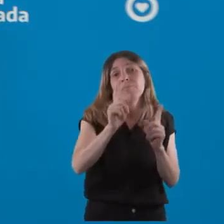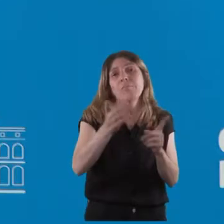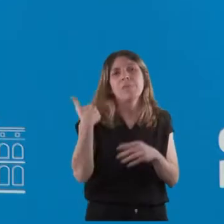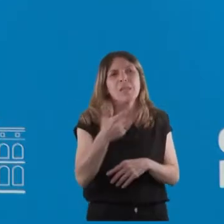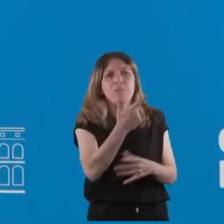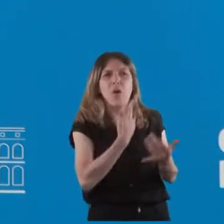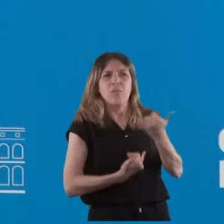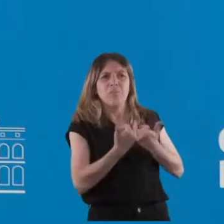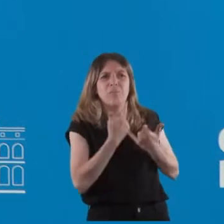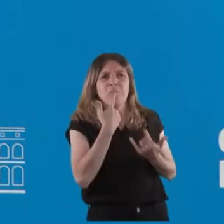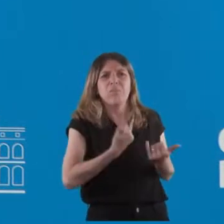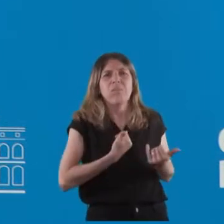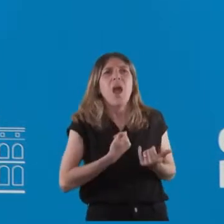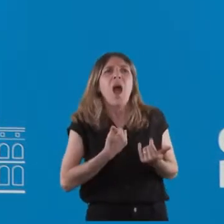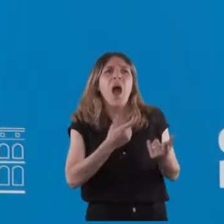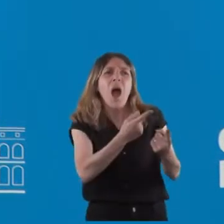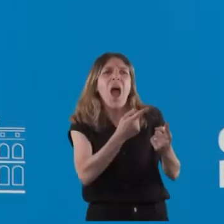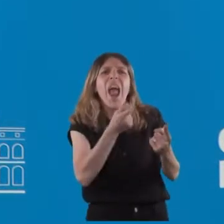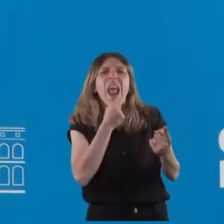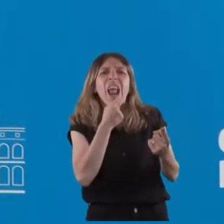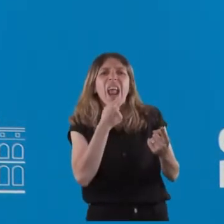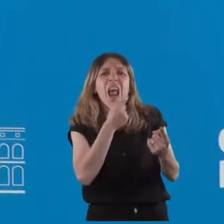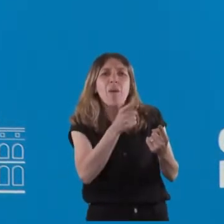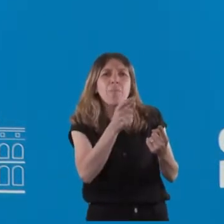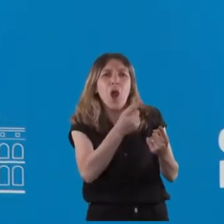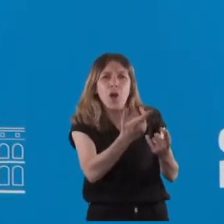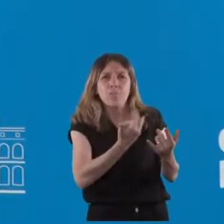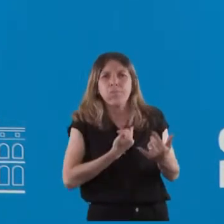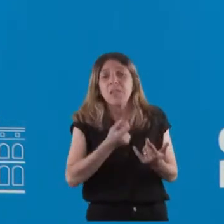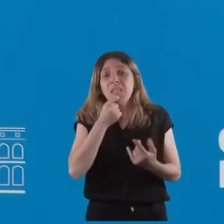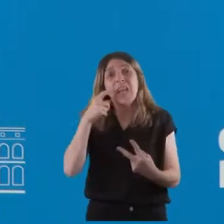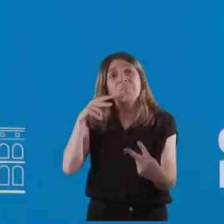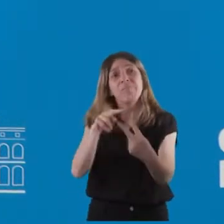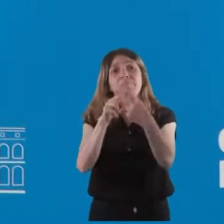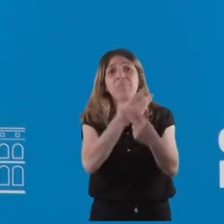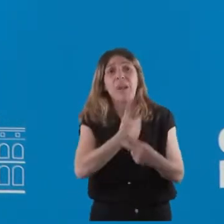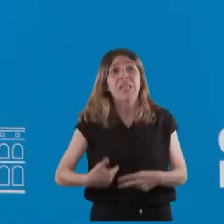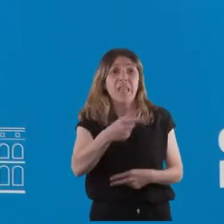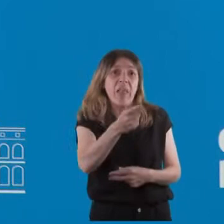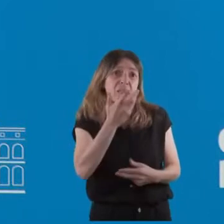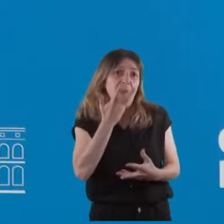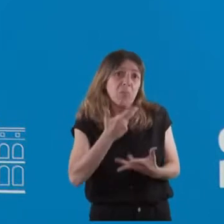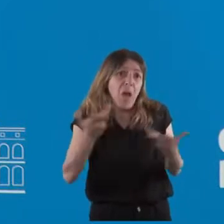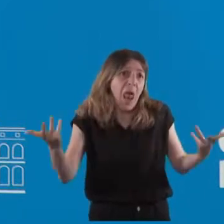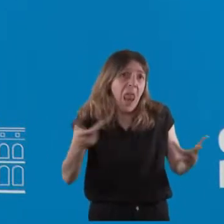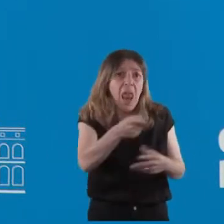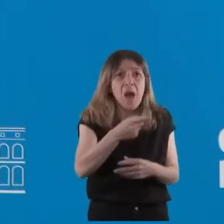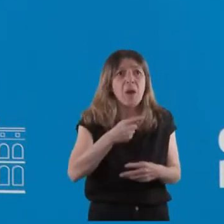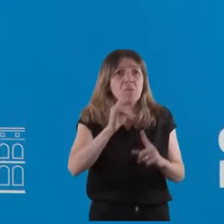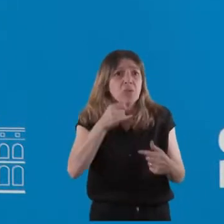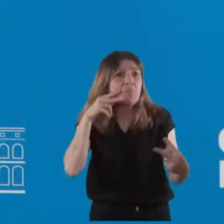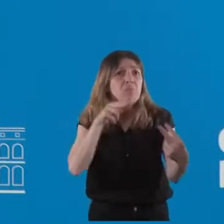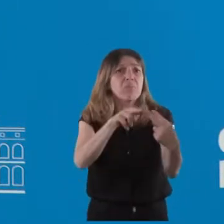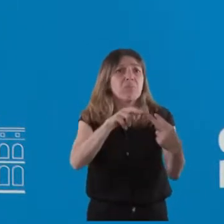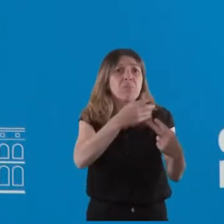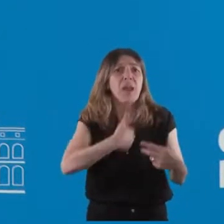encuentro cuál fue el elogio digamos me parece que si se encontró con el presidente y le pareció muy agradable encontrarse con el presidente putin es